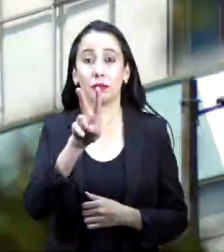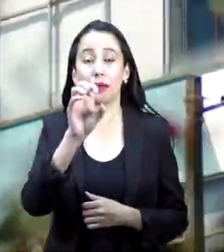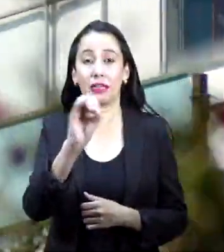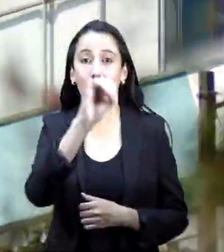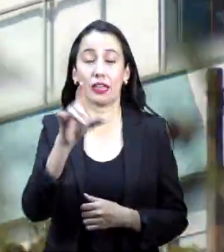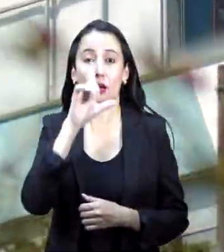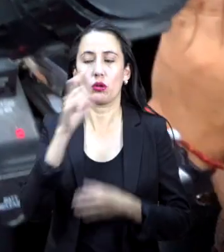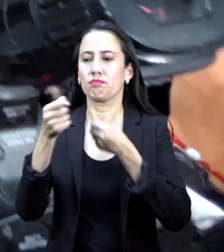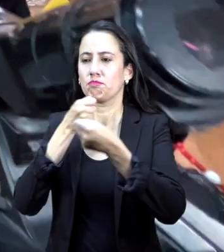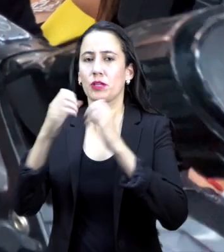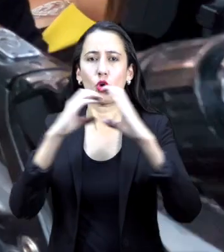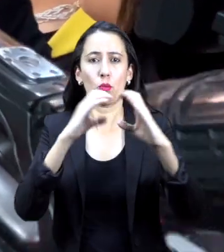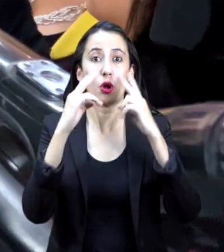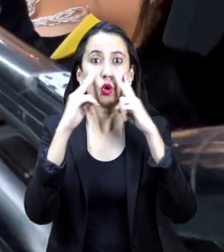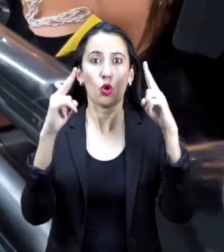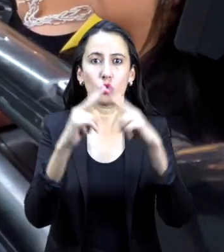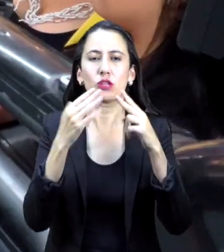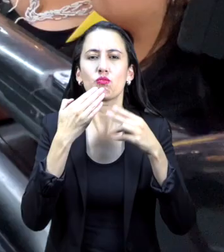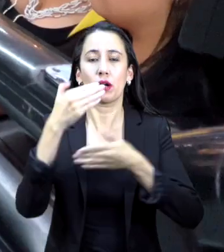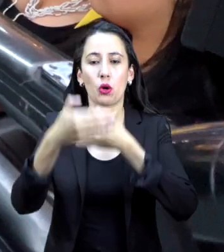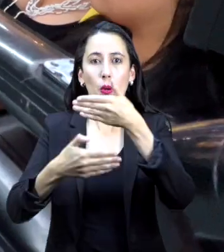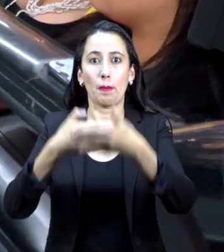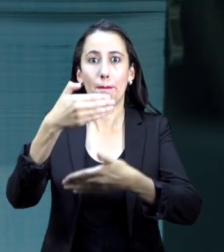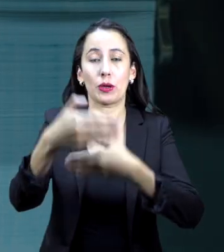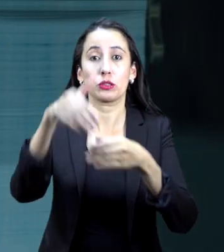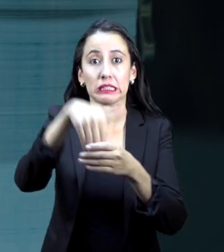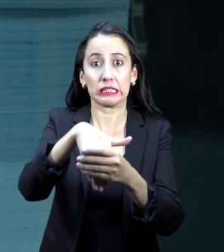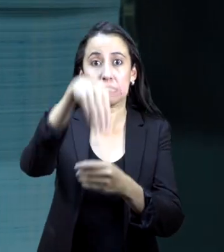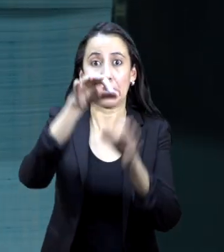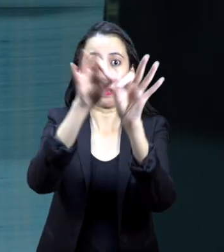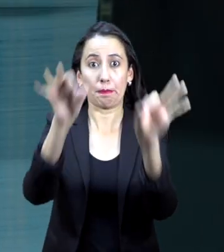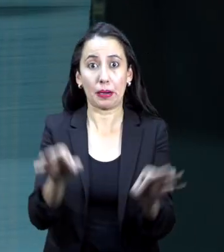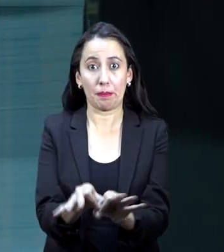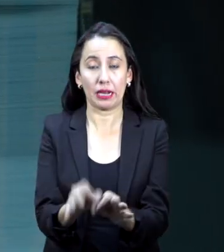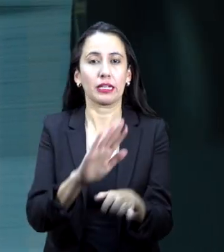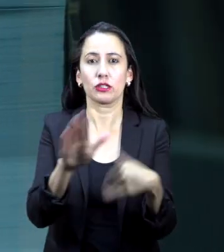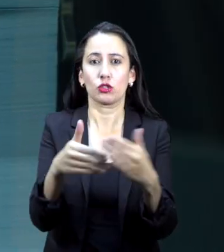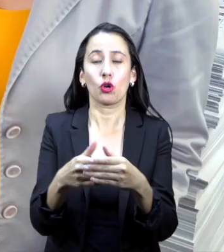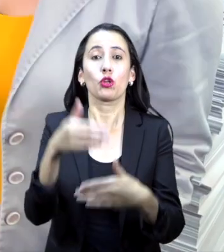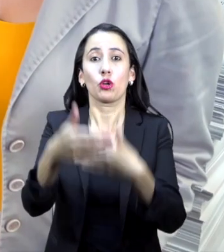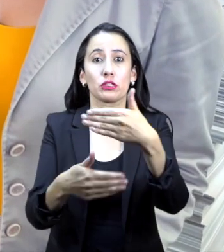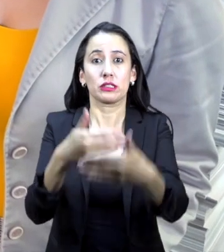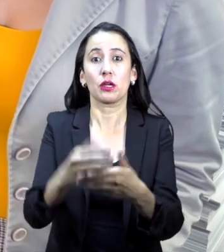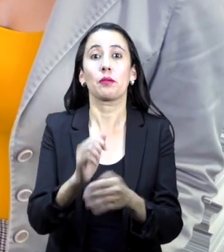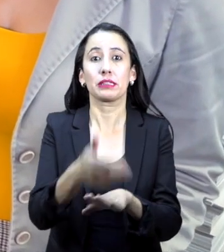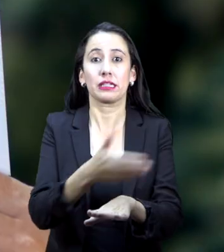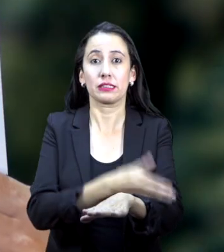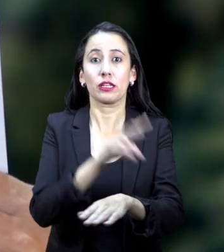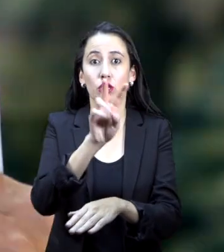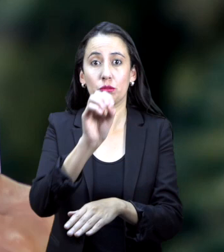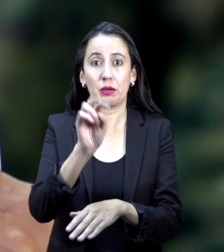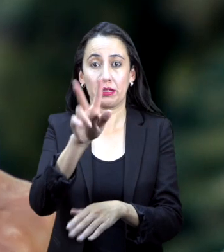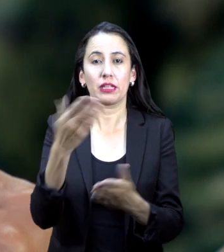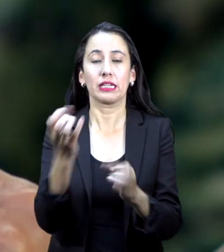Este jueves 20 de julio, medios de comunicación conocieron el proceso de impresión de documentos y papeletas electorales de las elecciones